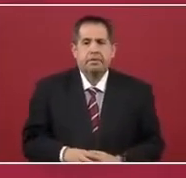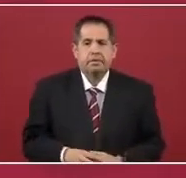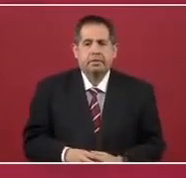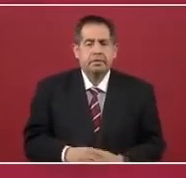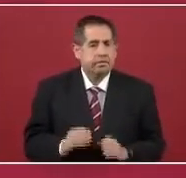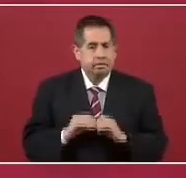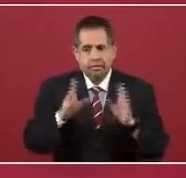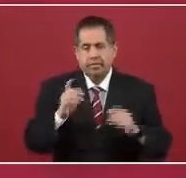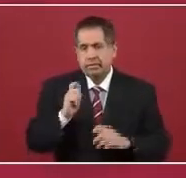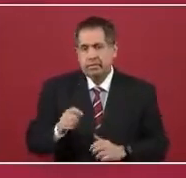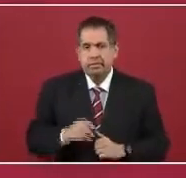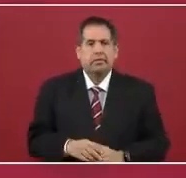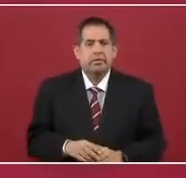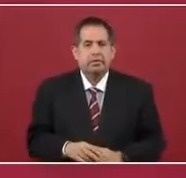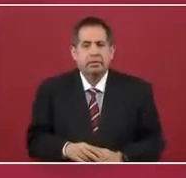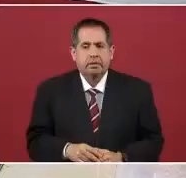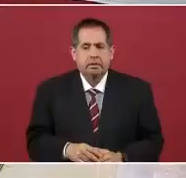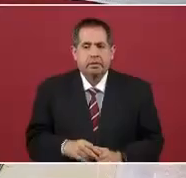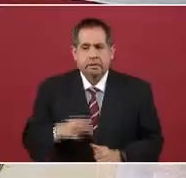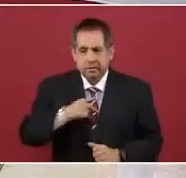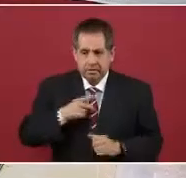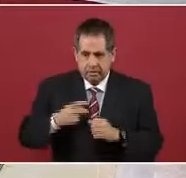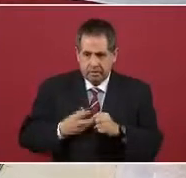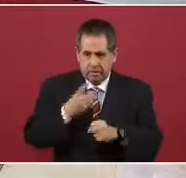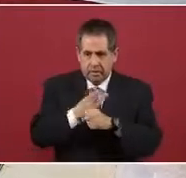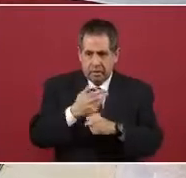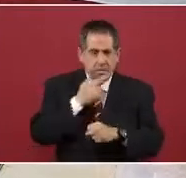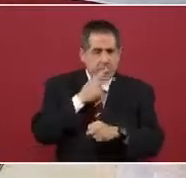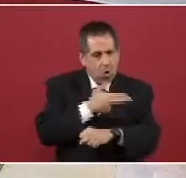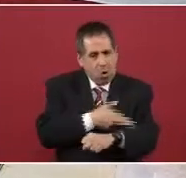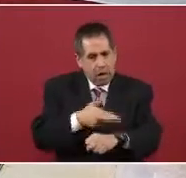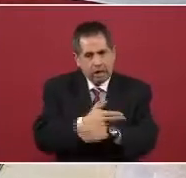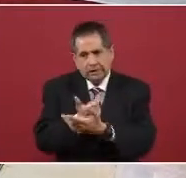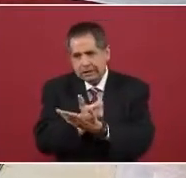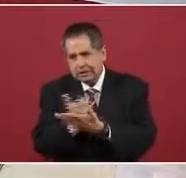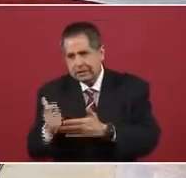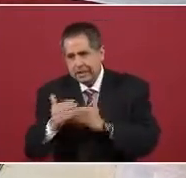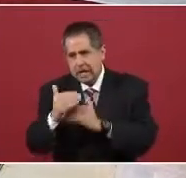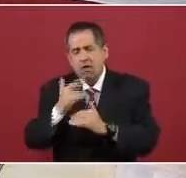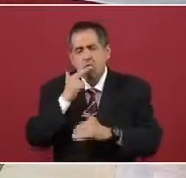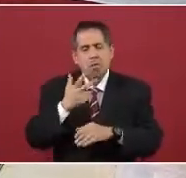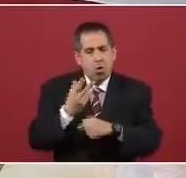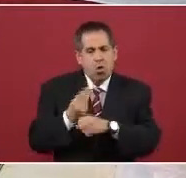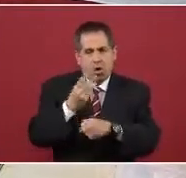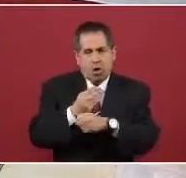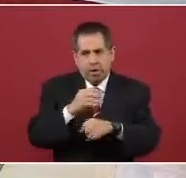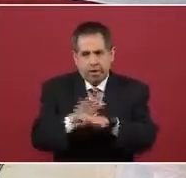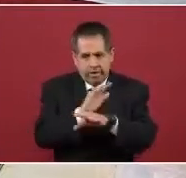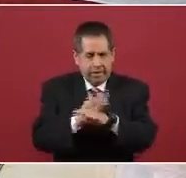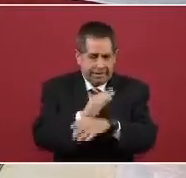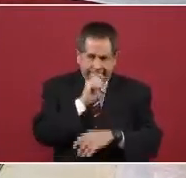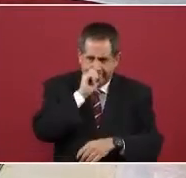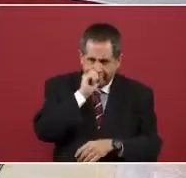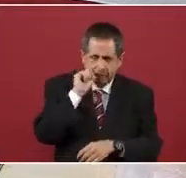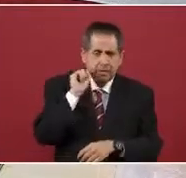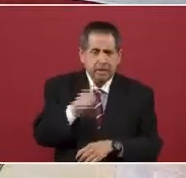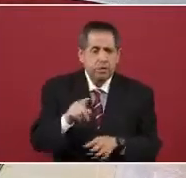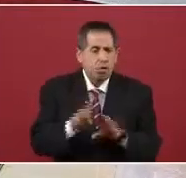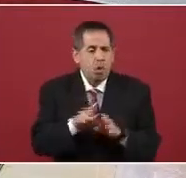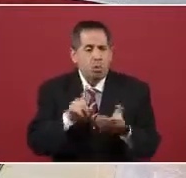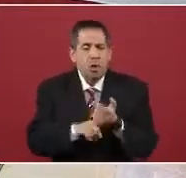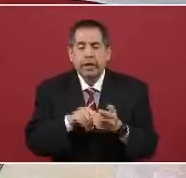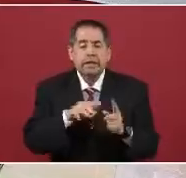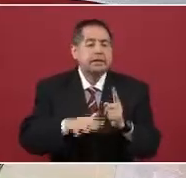Claro que hay que mejorar los salarios, pero hay que ver también las